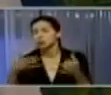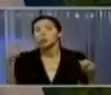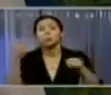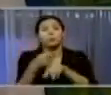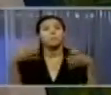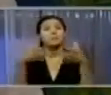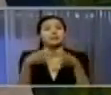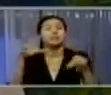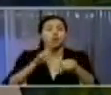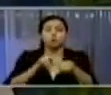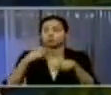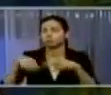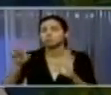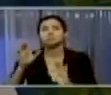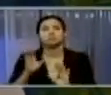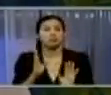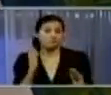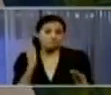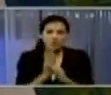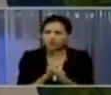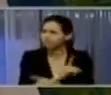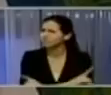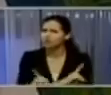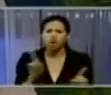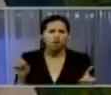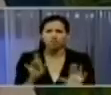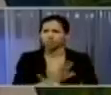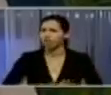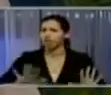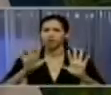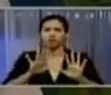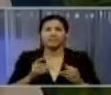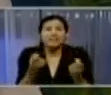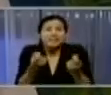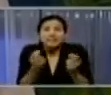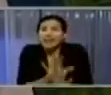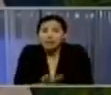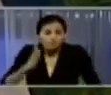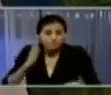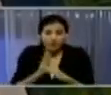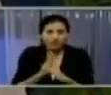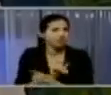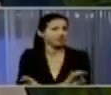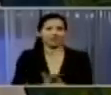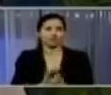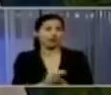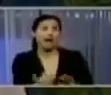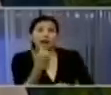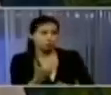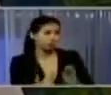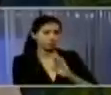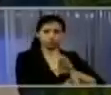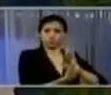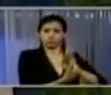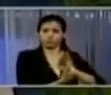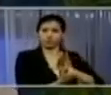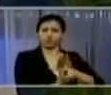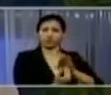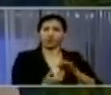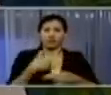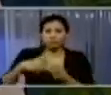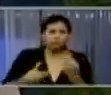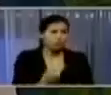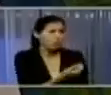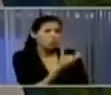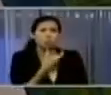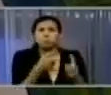detener, pero es que nada. Yo les digo, cuando digo nada, es nada. La revolución no la detienen